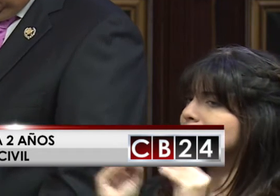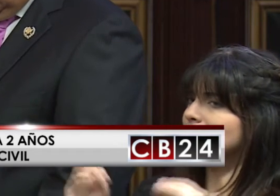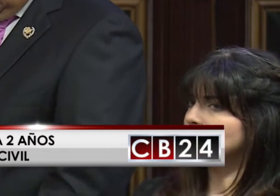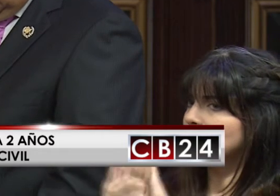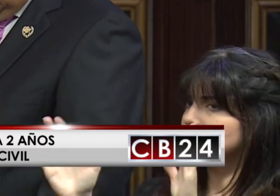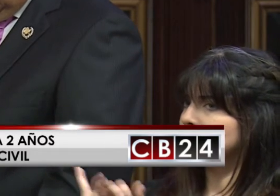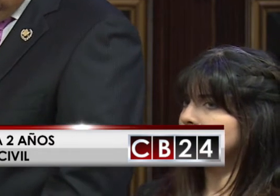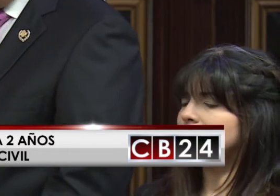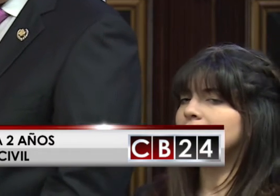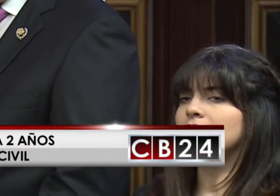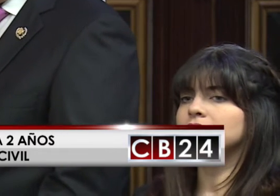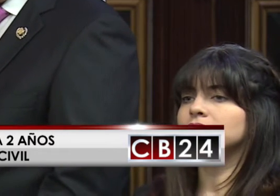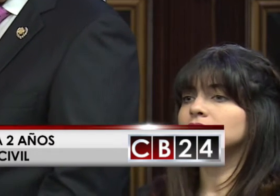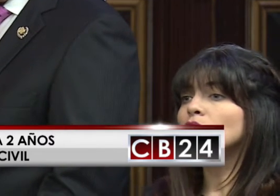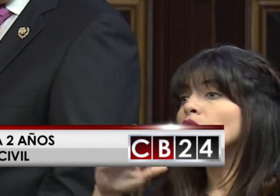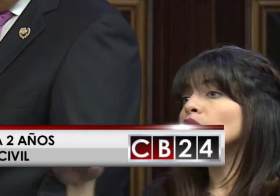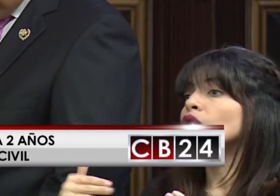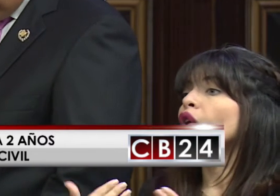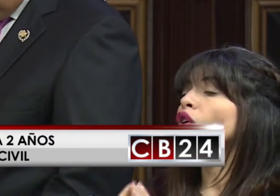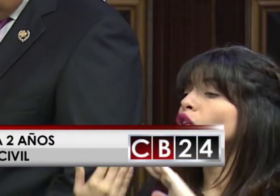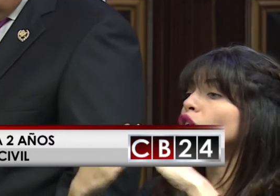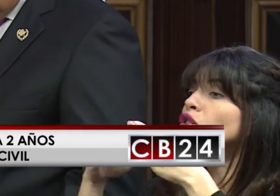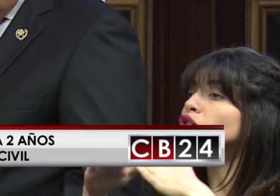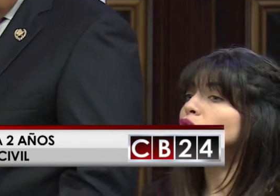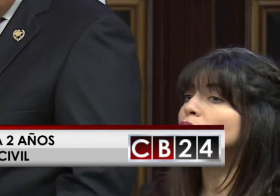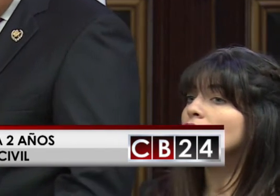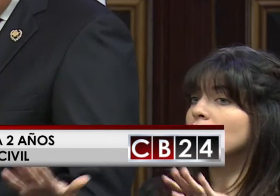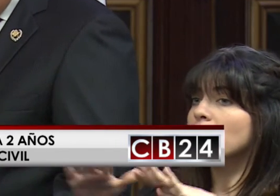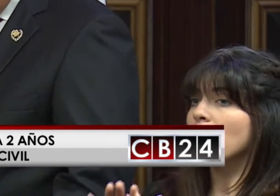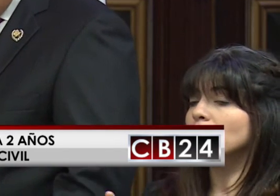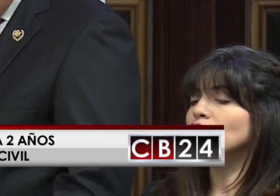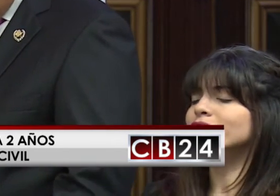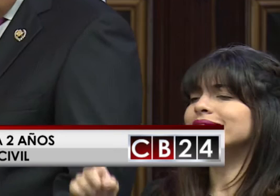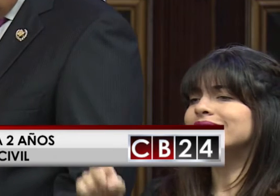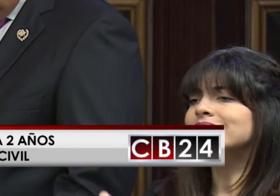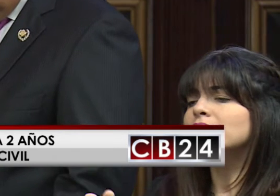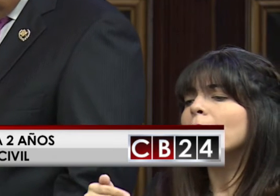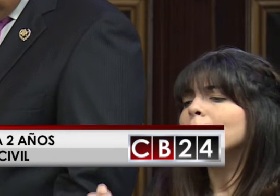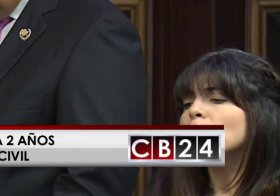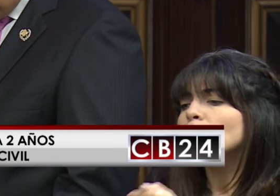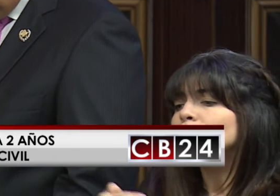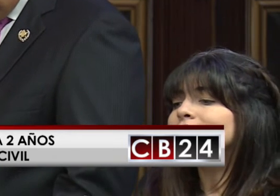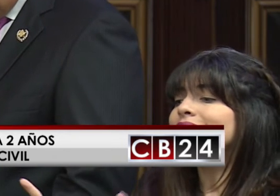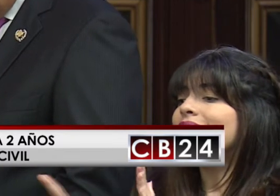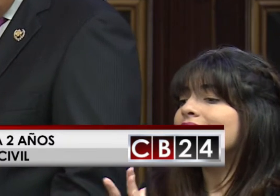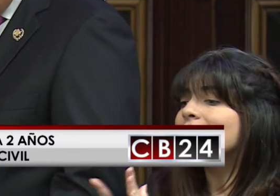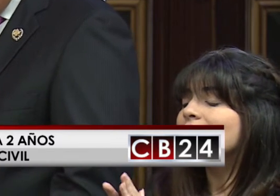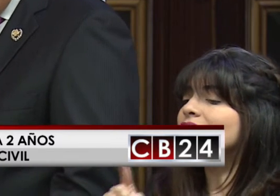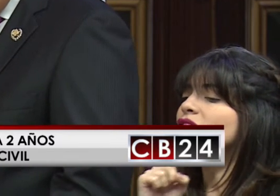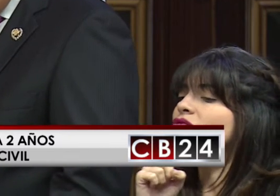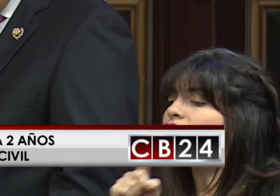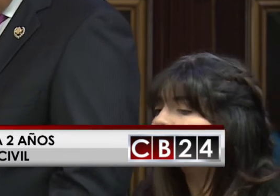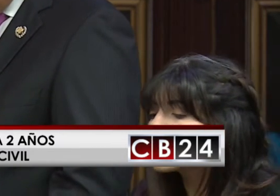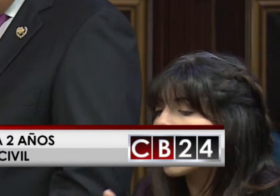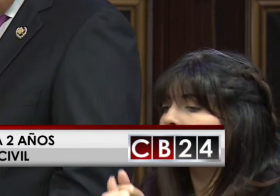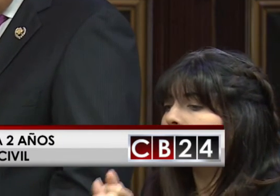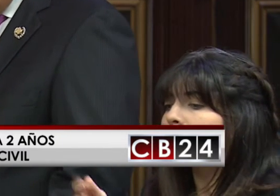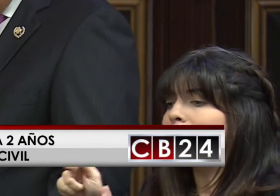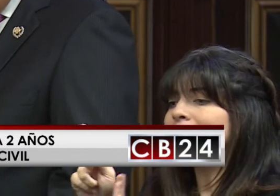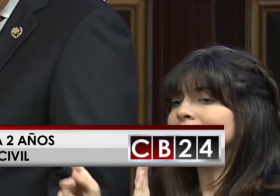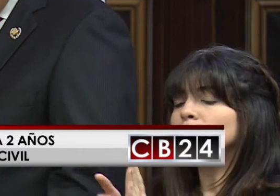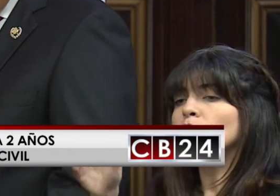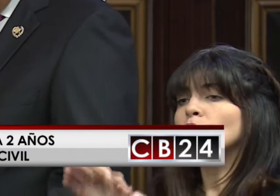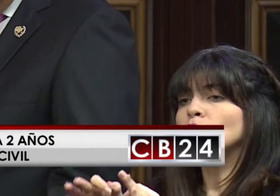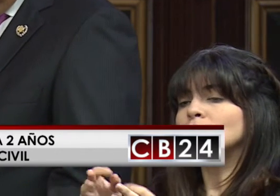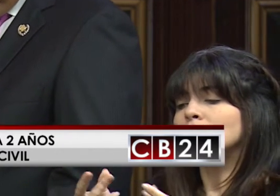transparente. Las y los ciudadanos requieren procedimientos y leyes que den contenido real al principio de justicia pronta